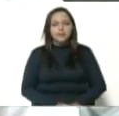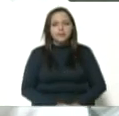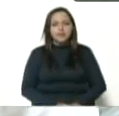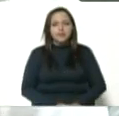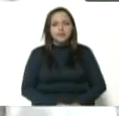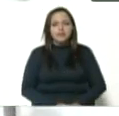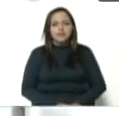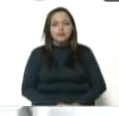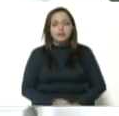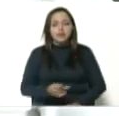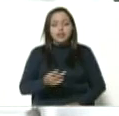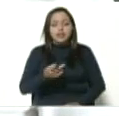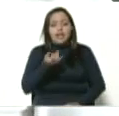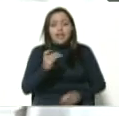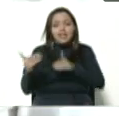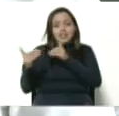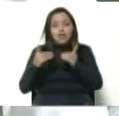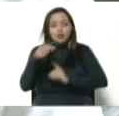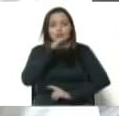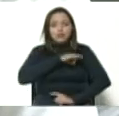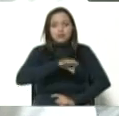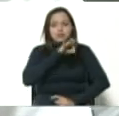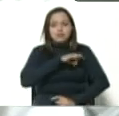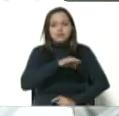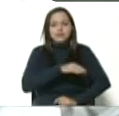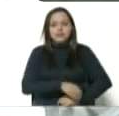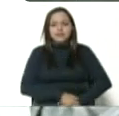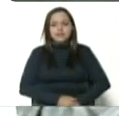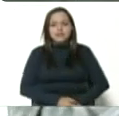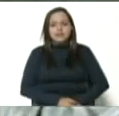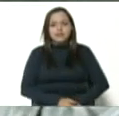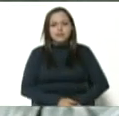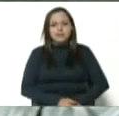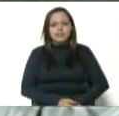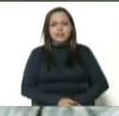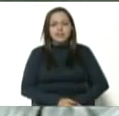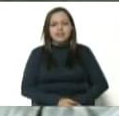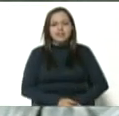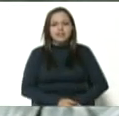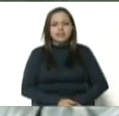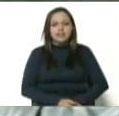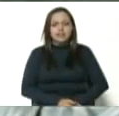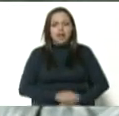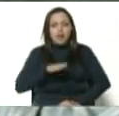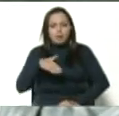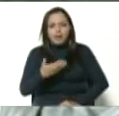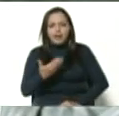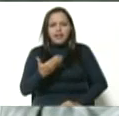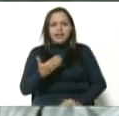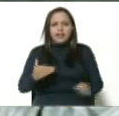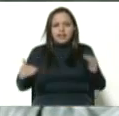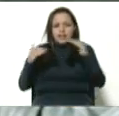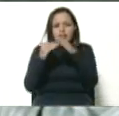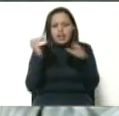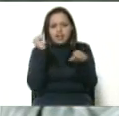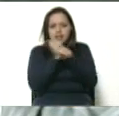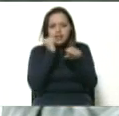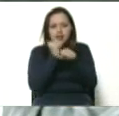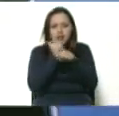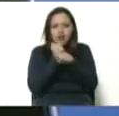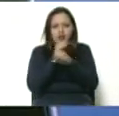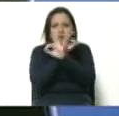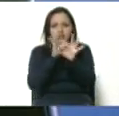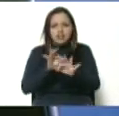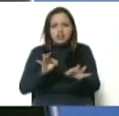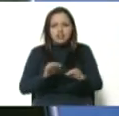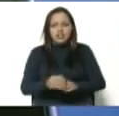evento, como es el diálogo social. Abro comillas. No pueden lograrse términos equitativos de empleo, condiciones de